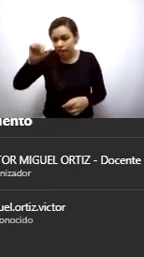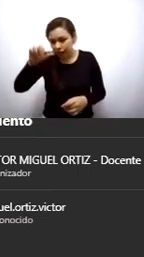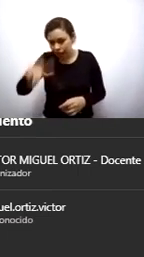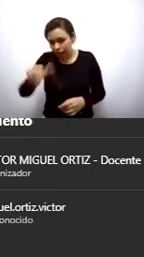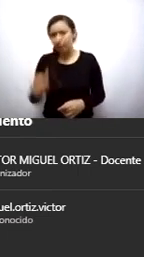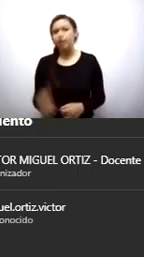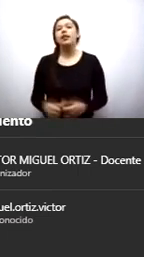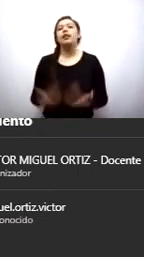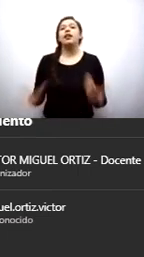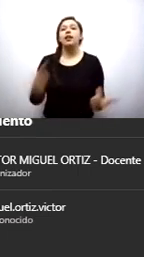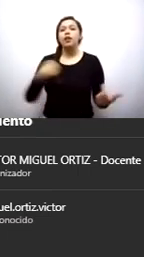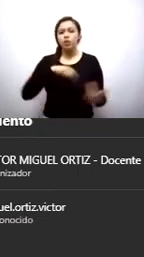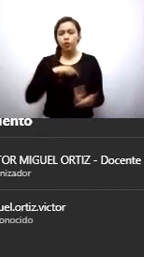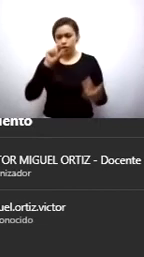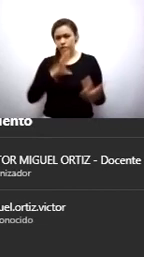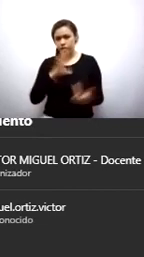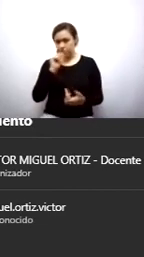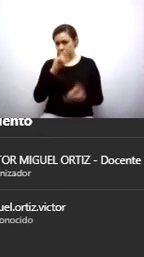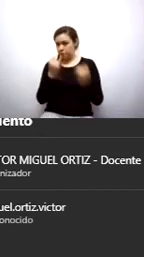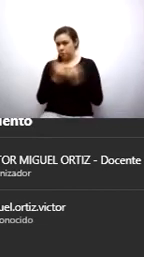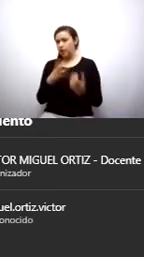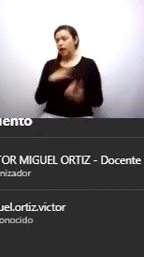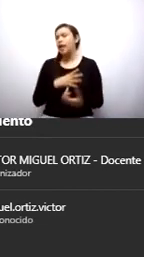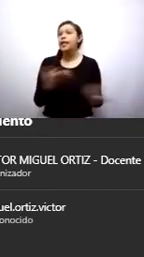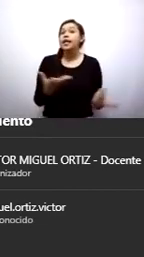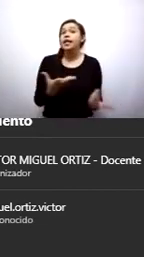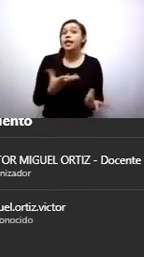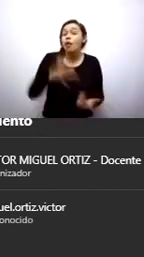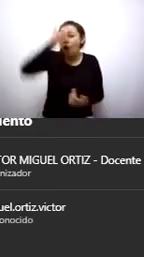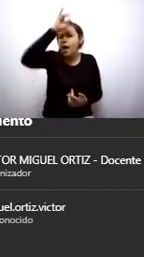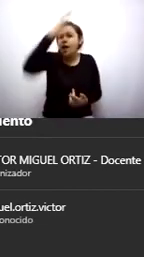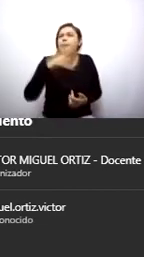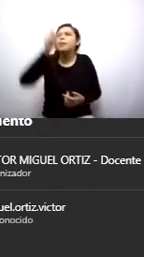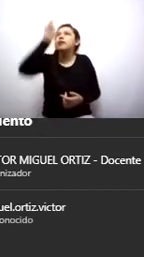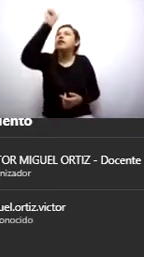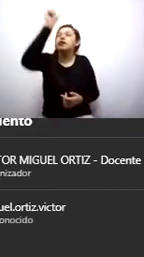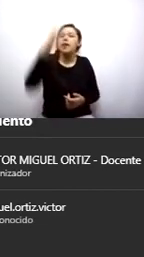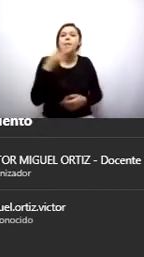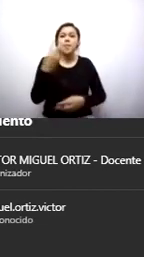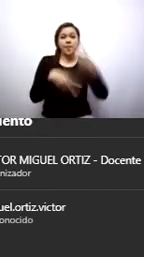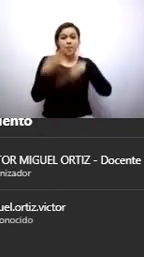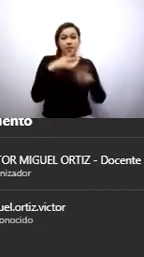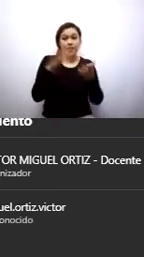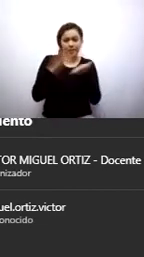nosotros también tenemos aquí un icono. Bienvenida, Tere, muchas